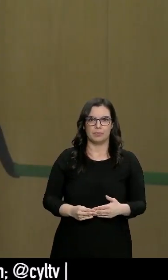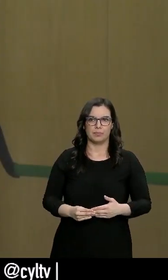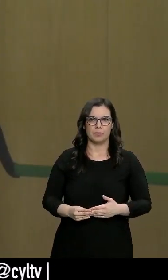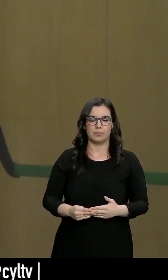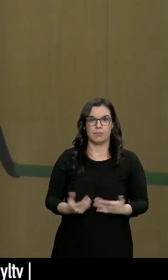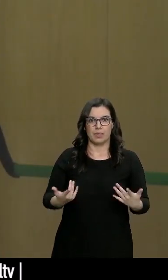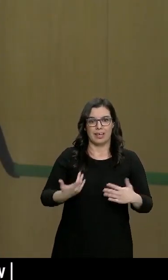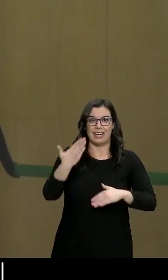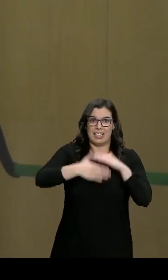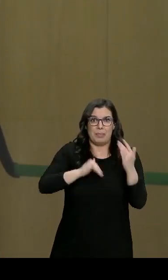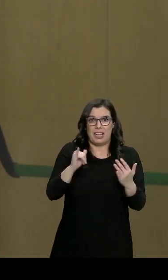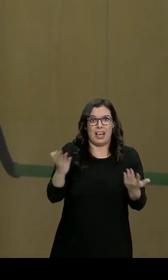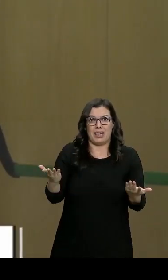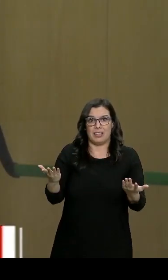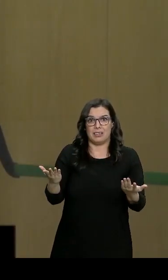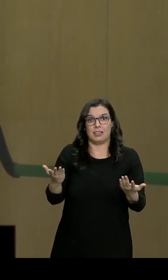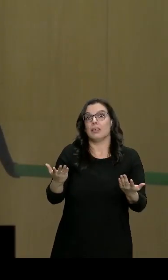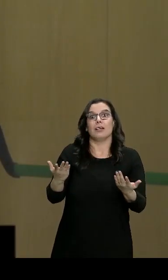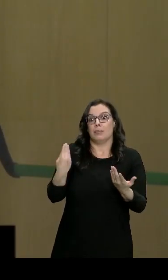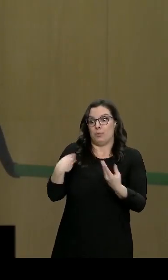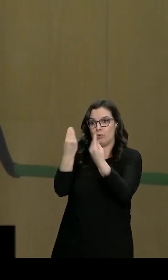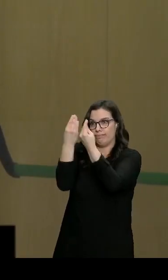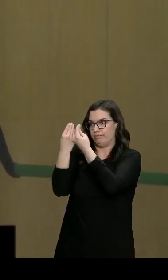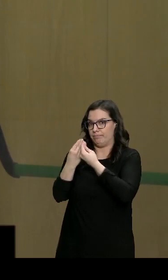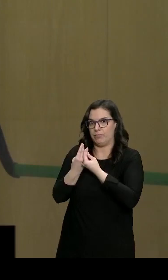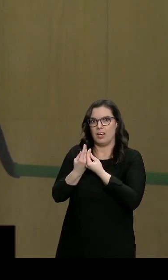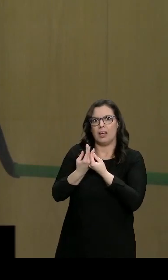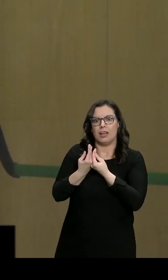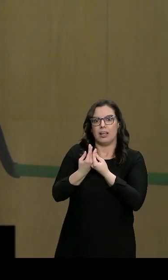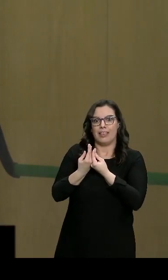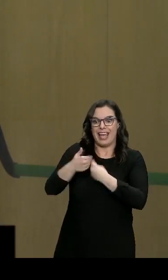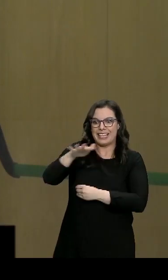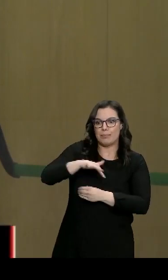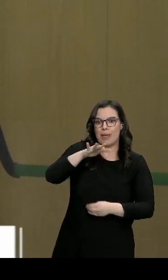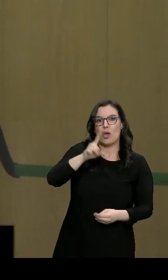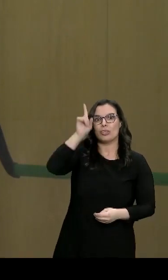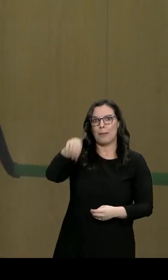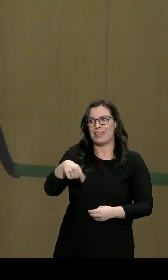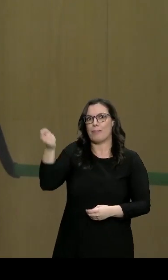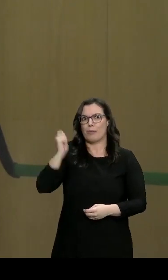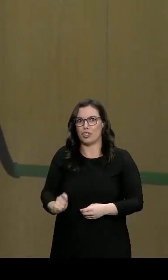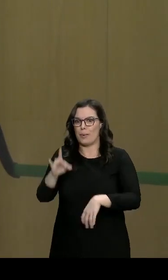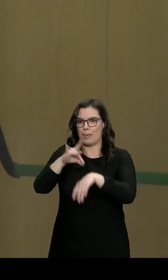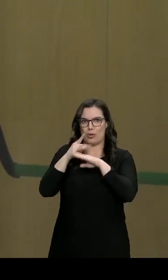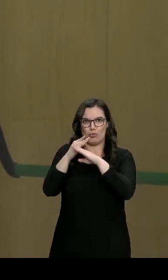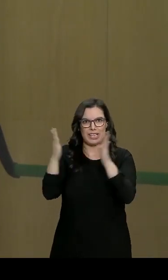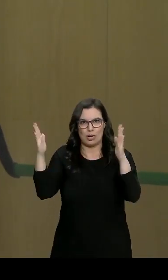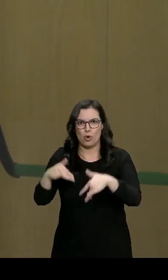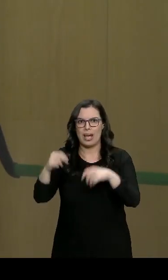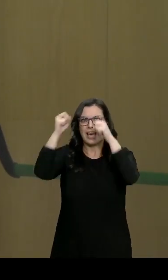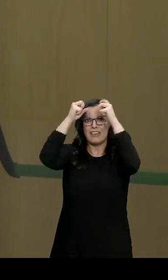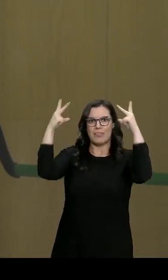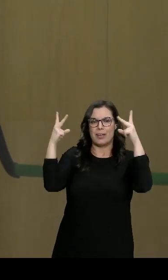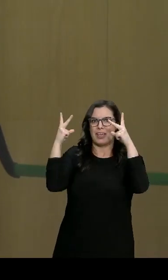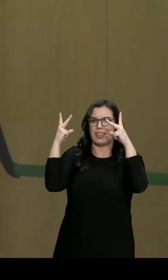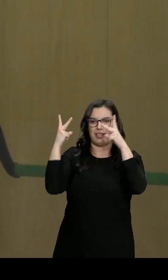Pero tenemos un límite, que son esa capacidad física, pero también la de recursos humanos. No tenemos médicos suficientes, no tenemos